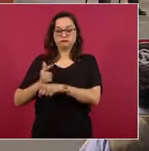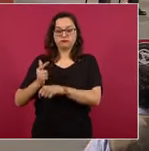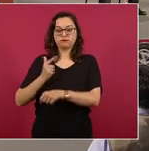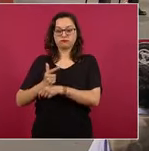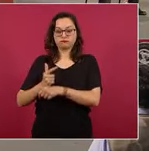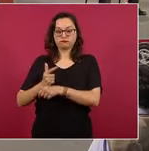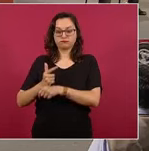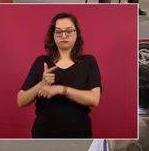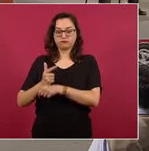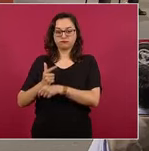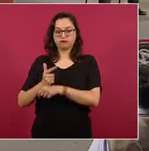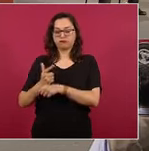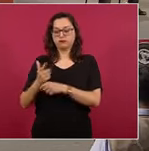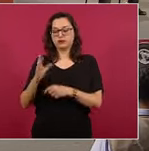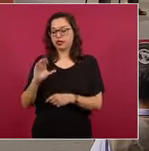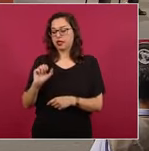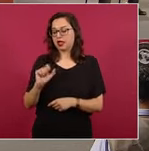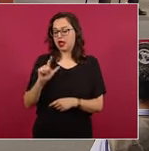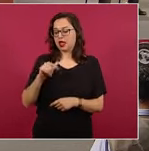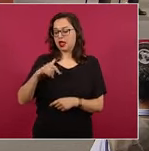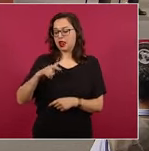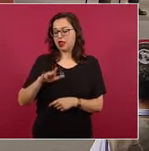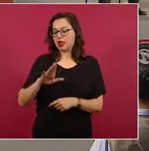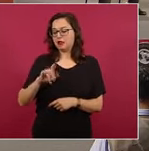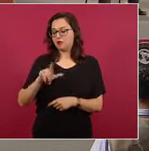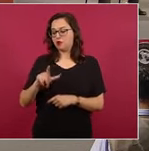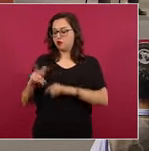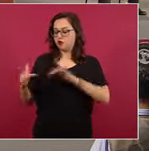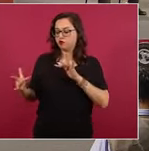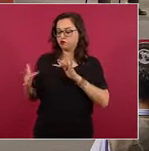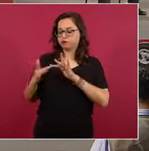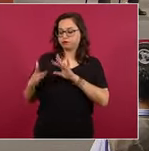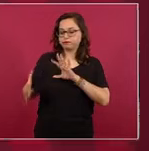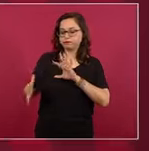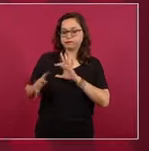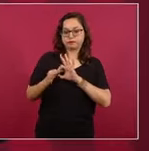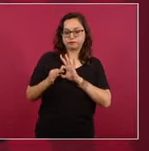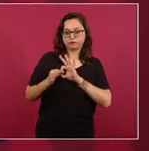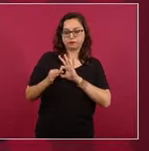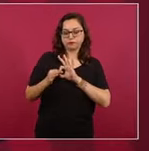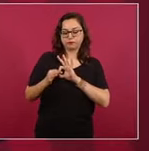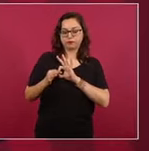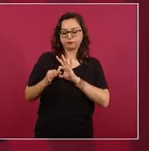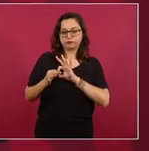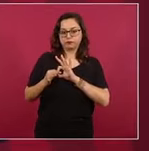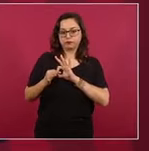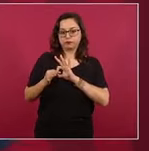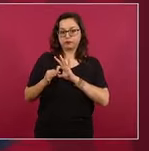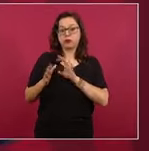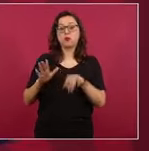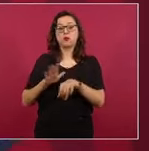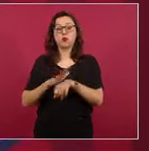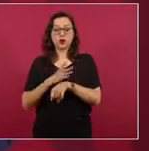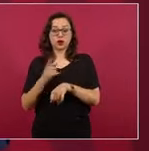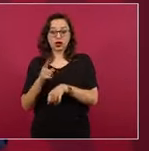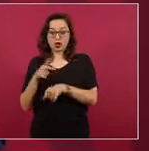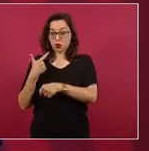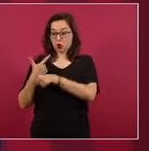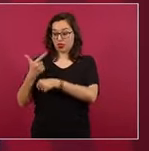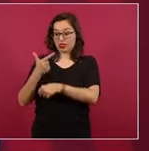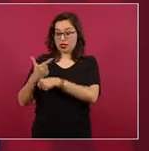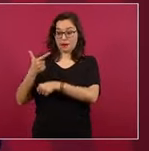con Calakmul. Además, muy cerca de la frontera, del lado de Guatemala, hay un sitio